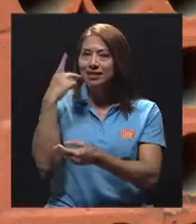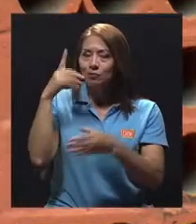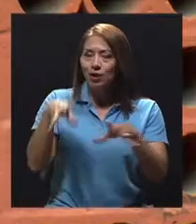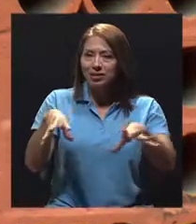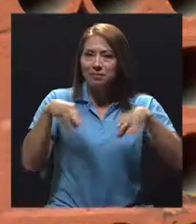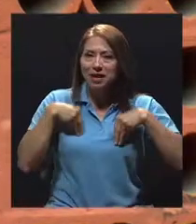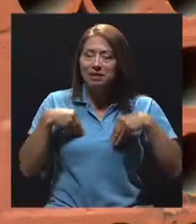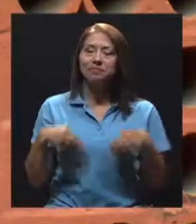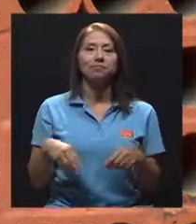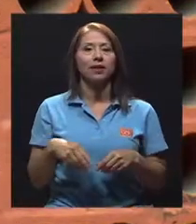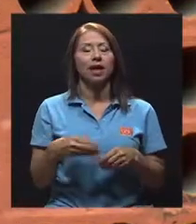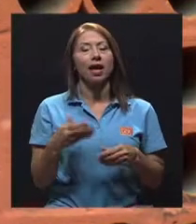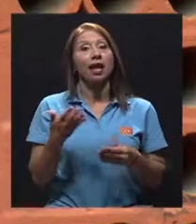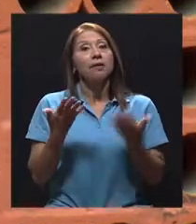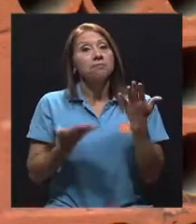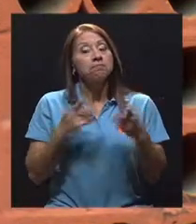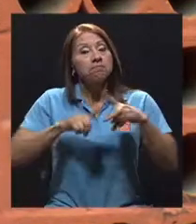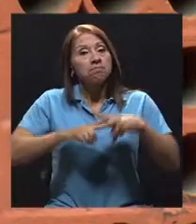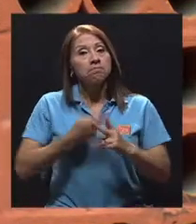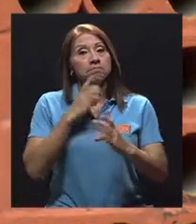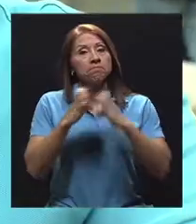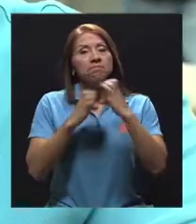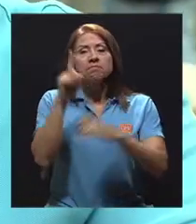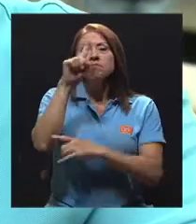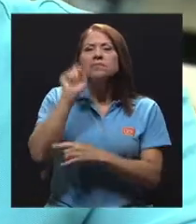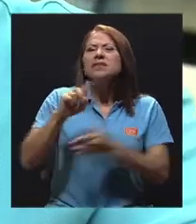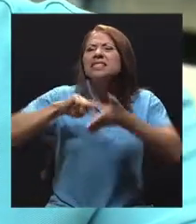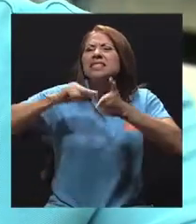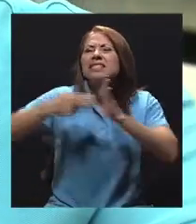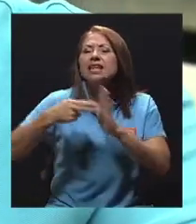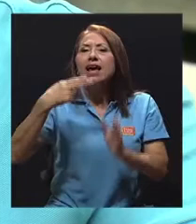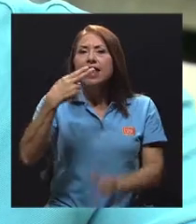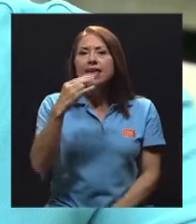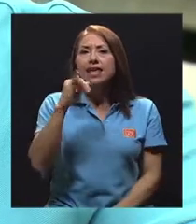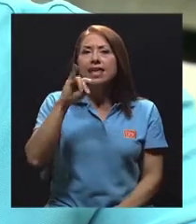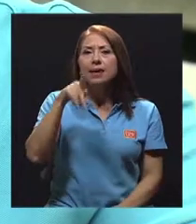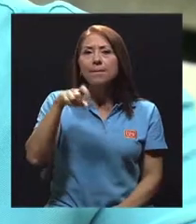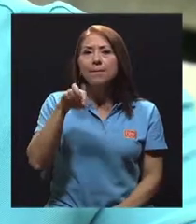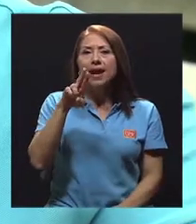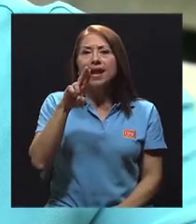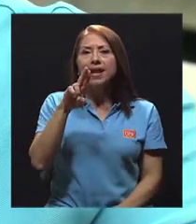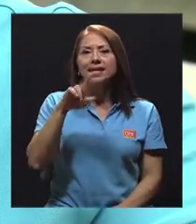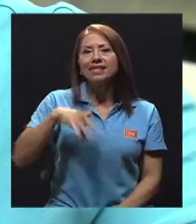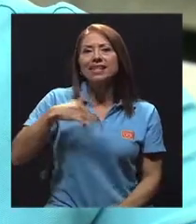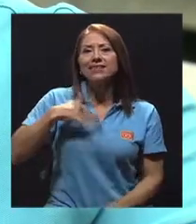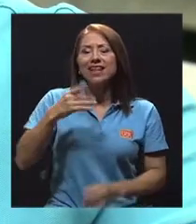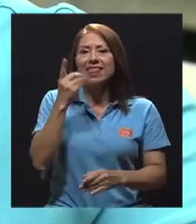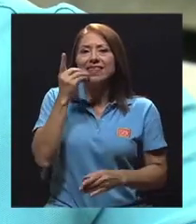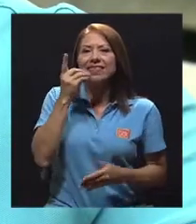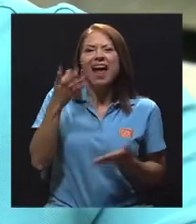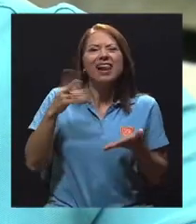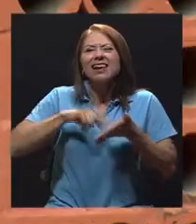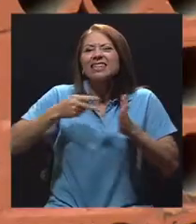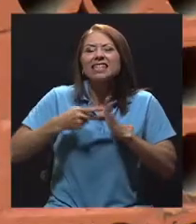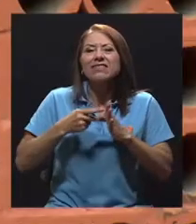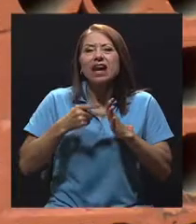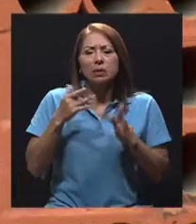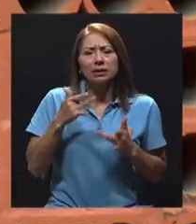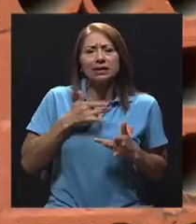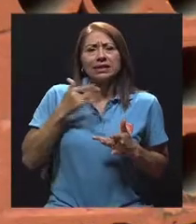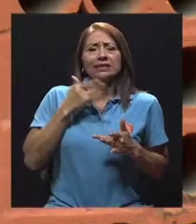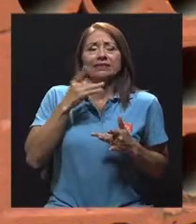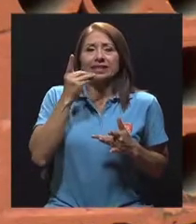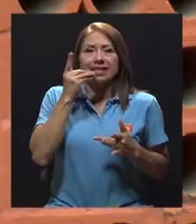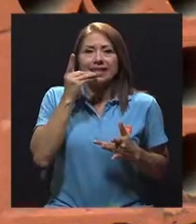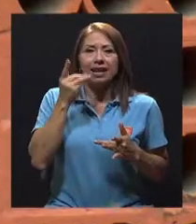por aceptar. Tal vez si iniciamos la entrevista de hoy preguntando qué es la hipersensibilidad dental. Pues la hipersensibilidad dental es una